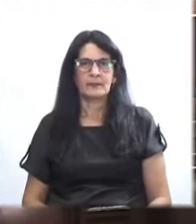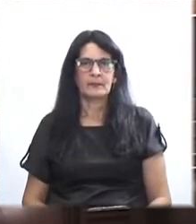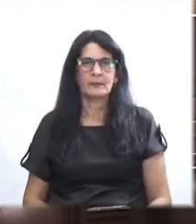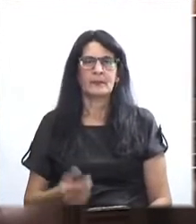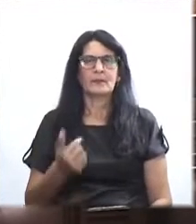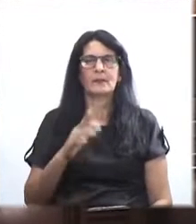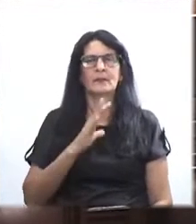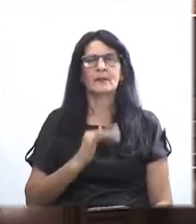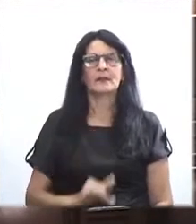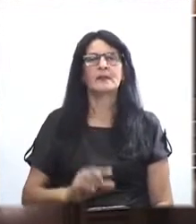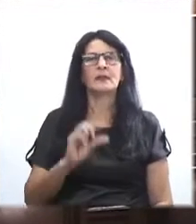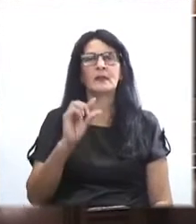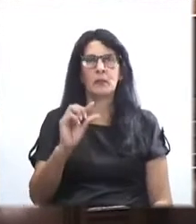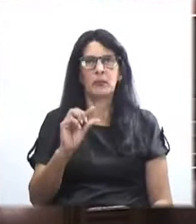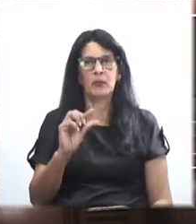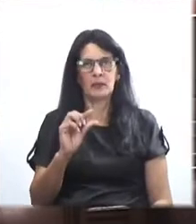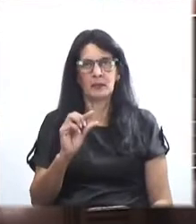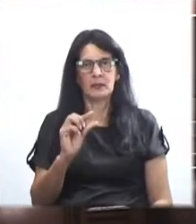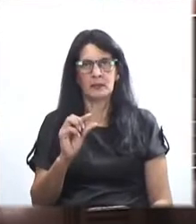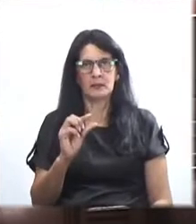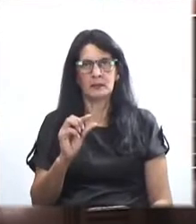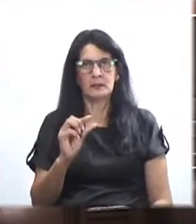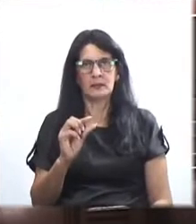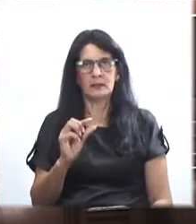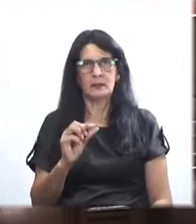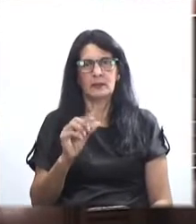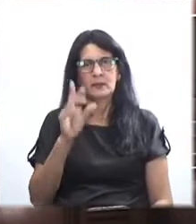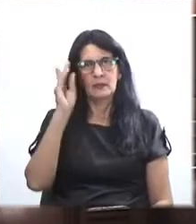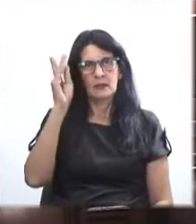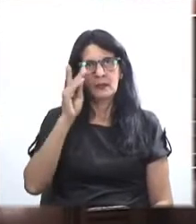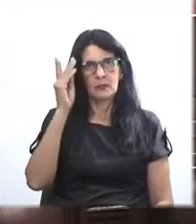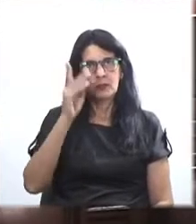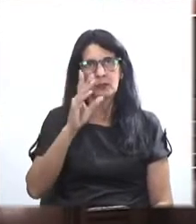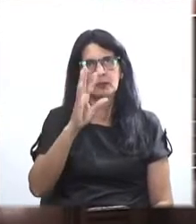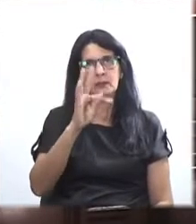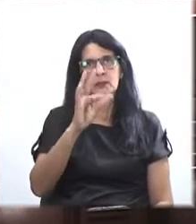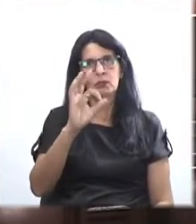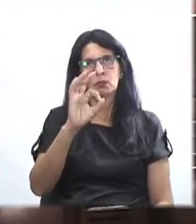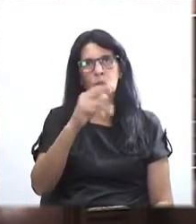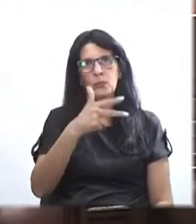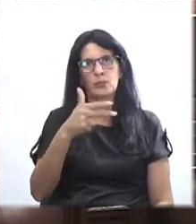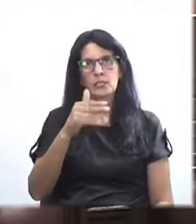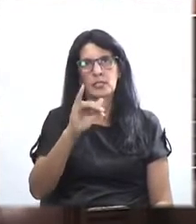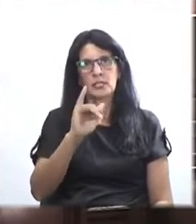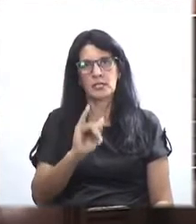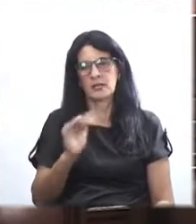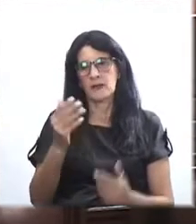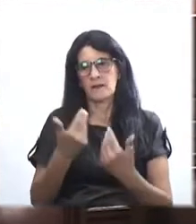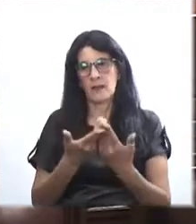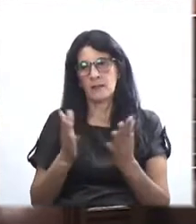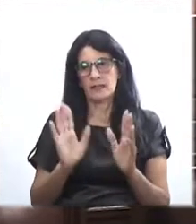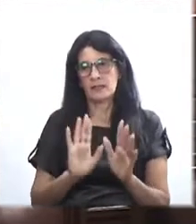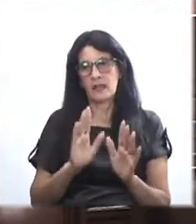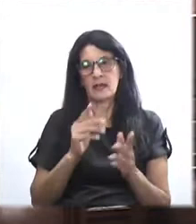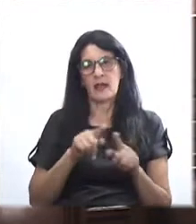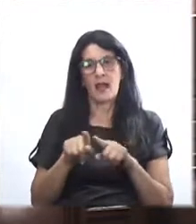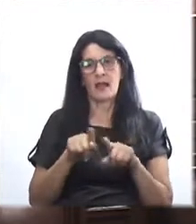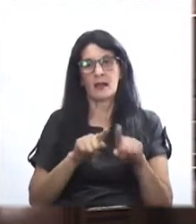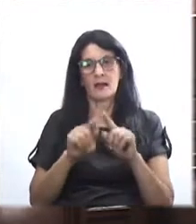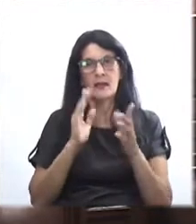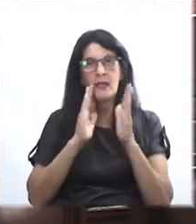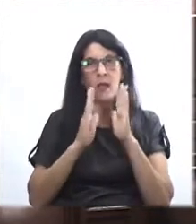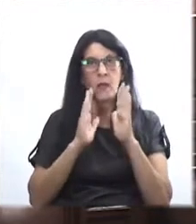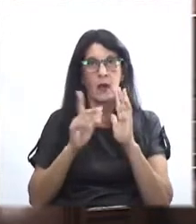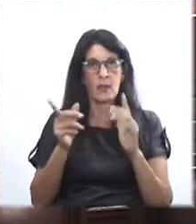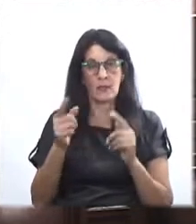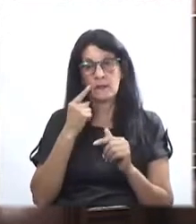poca consistencia. El diputado Tucci, que va a empezar la carrera de abogacía el año que viene, va a ver